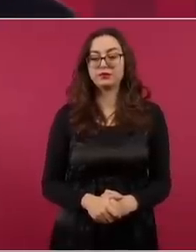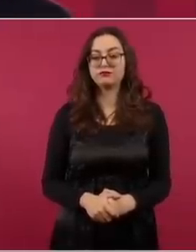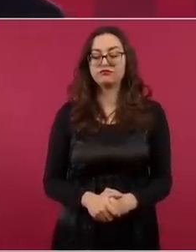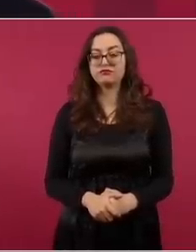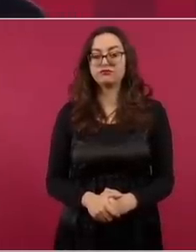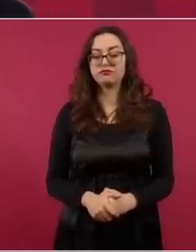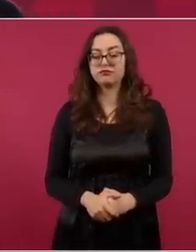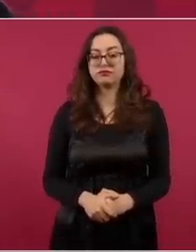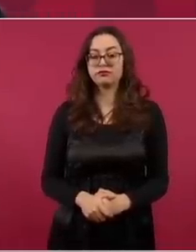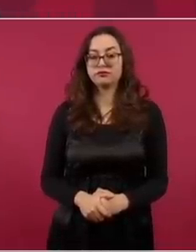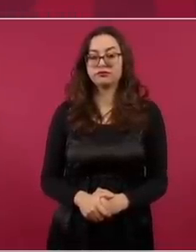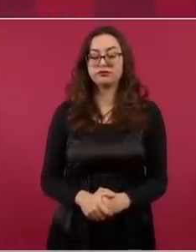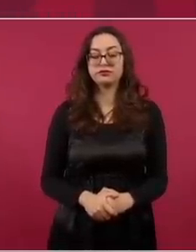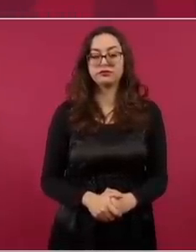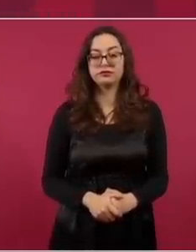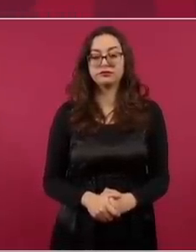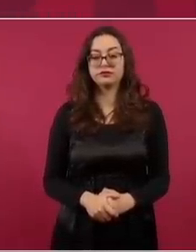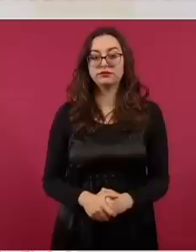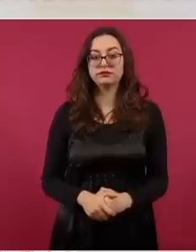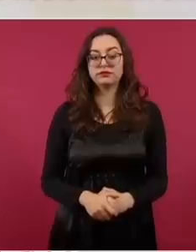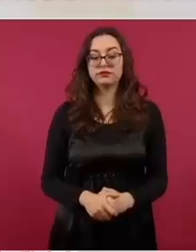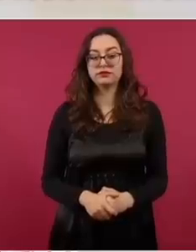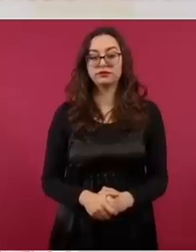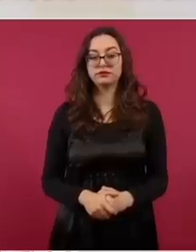es este sí